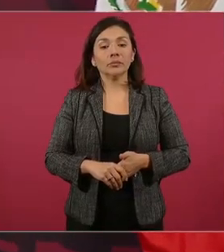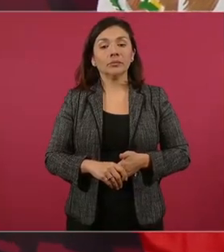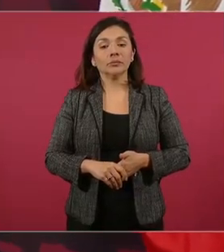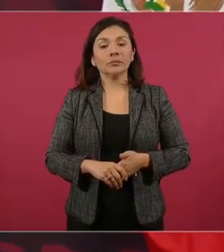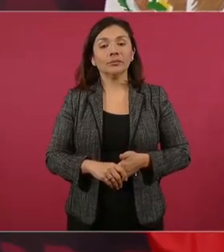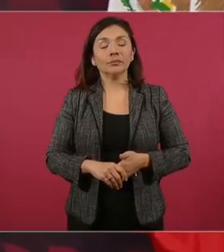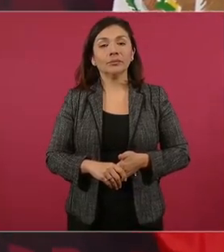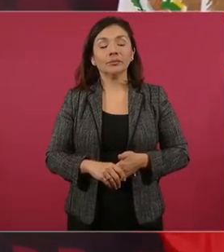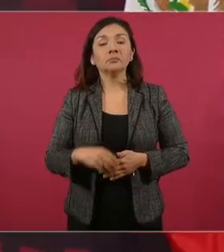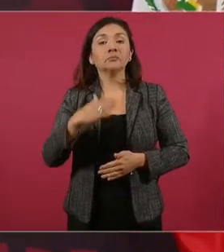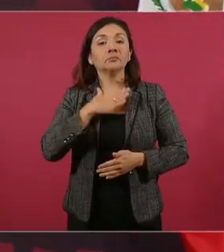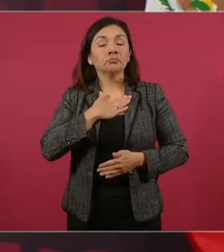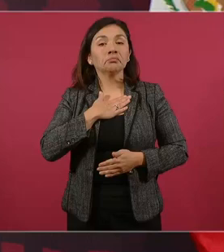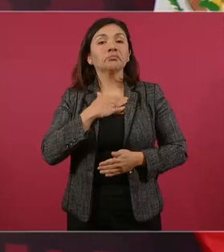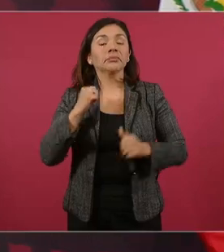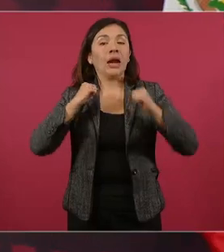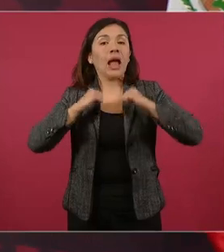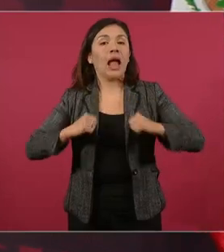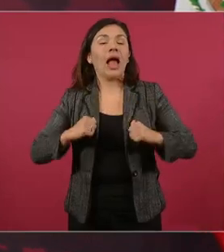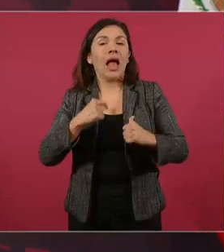Camiseta.